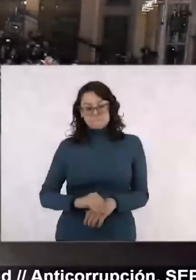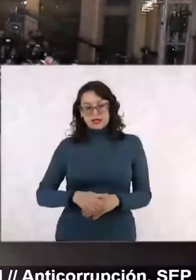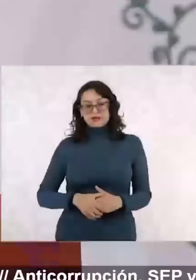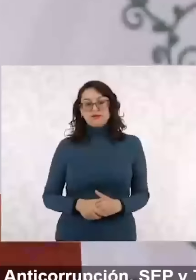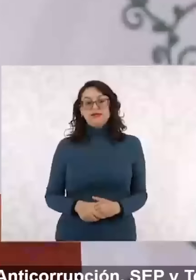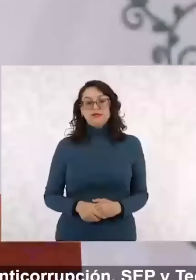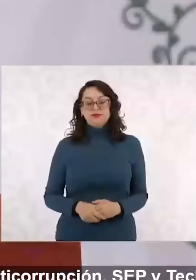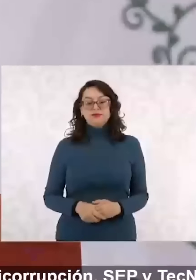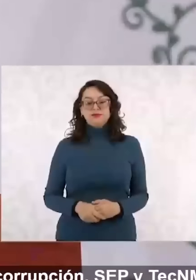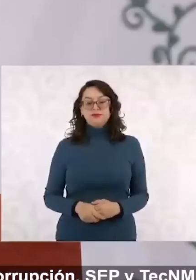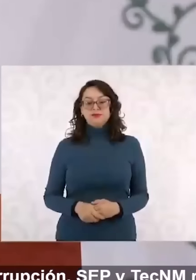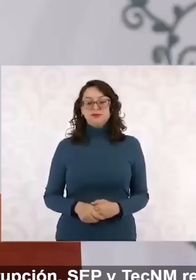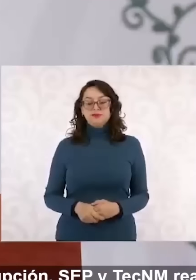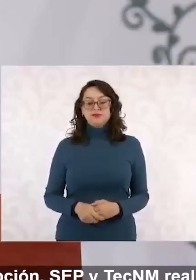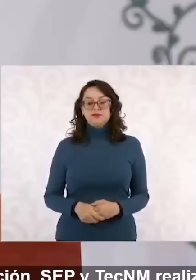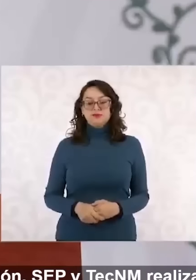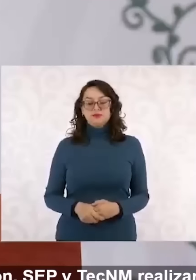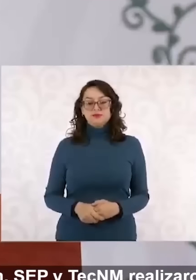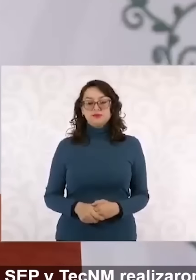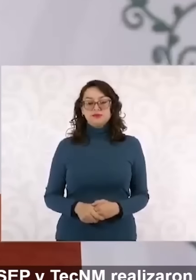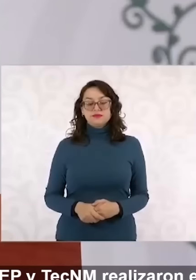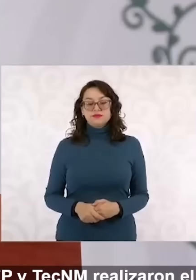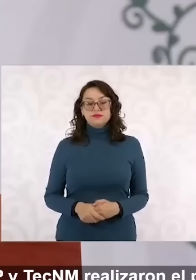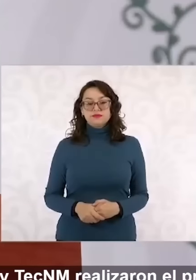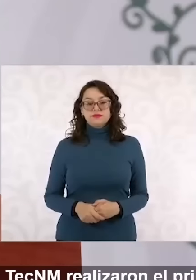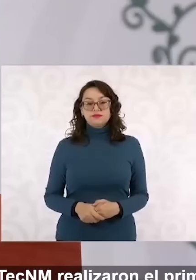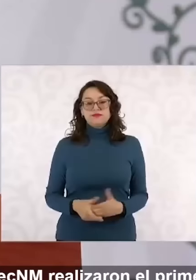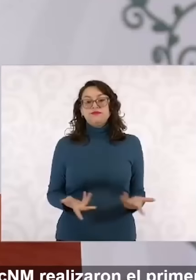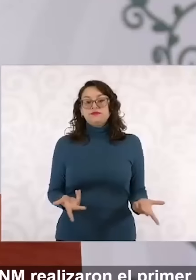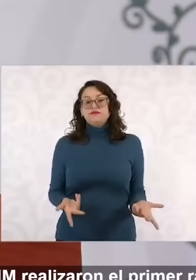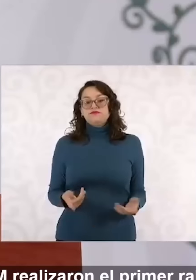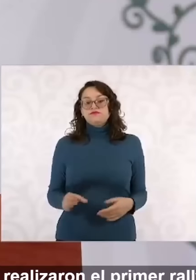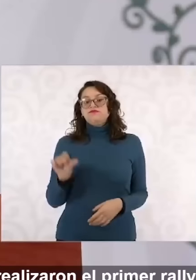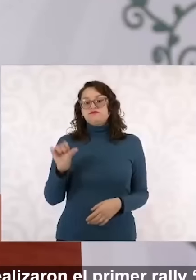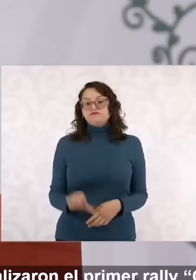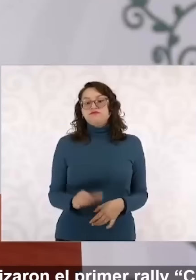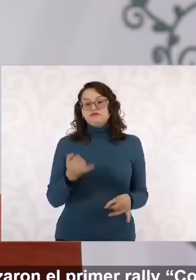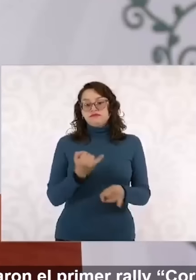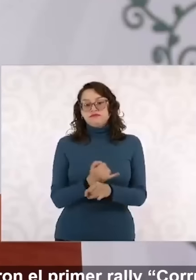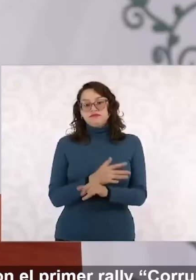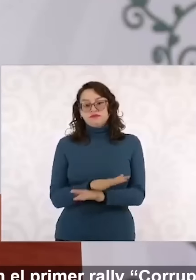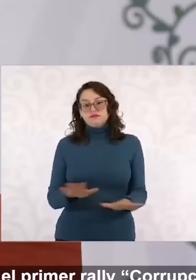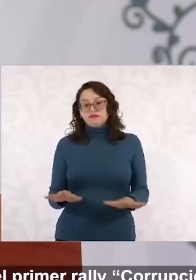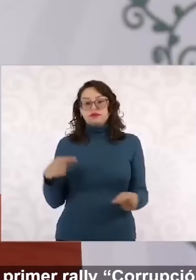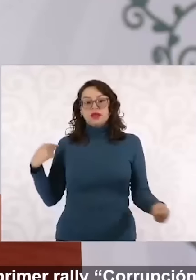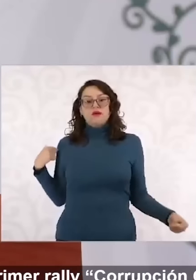a informar los resultados de un trabajo sistemático de investigación y análisis financiero